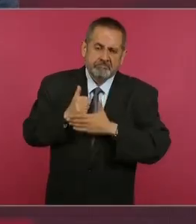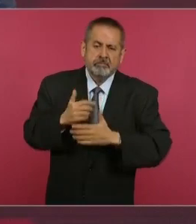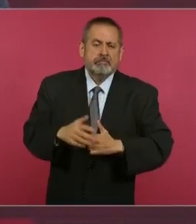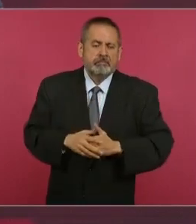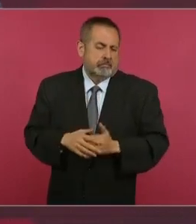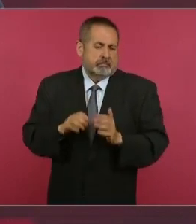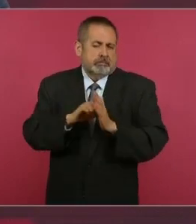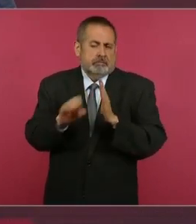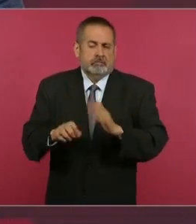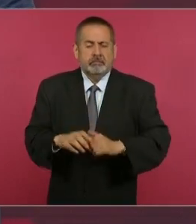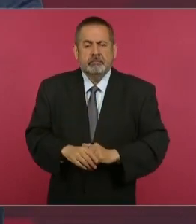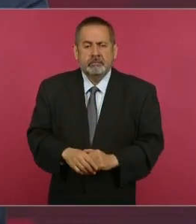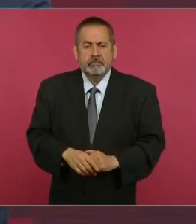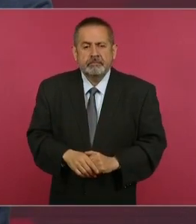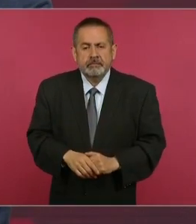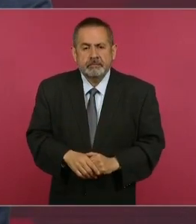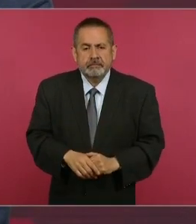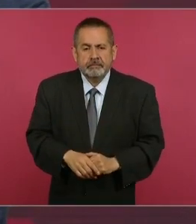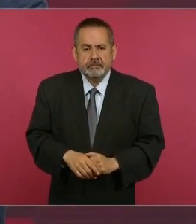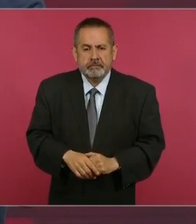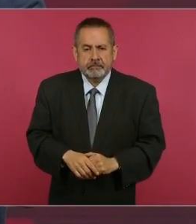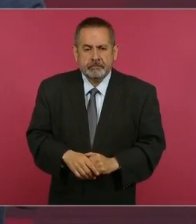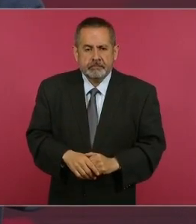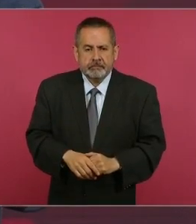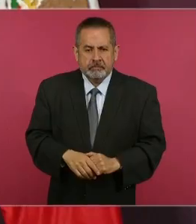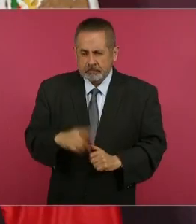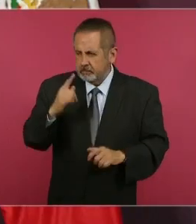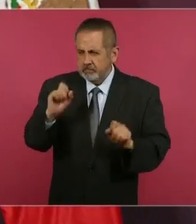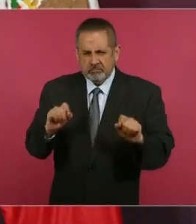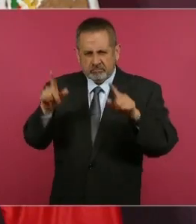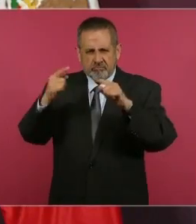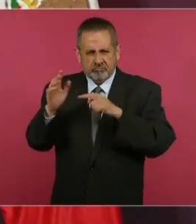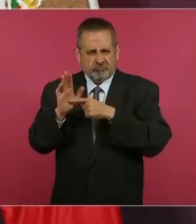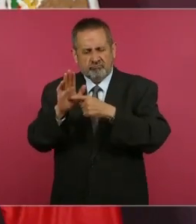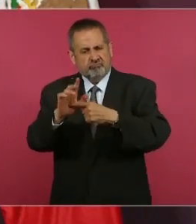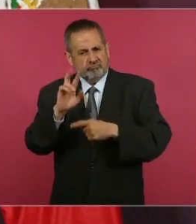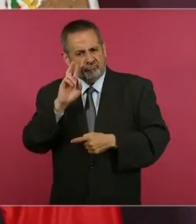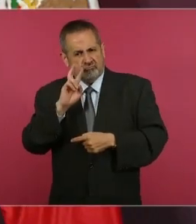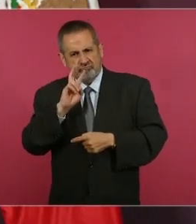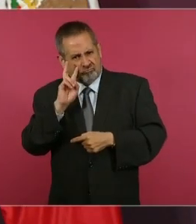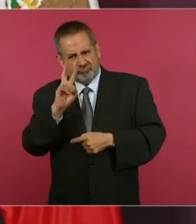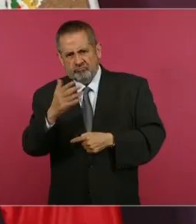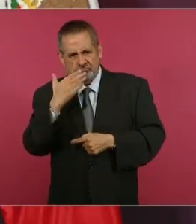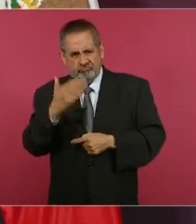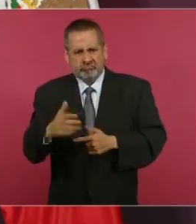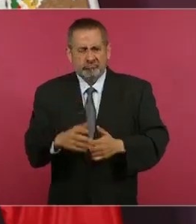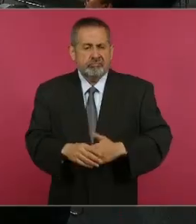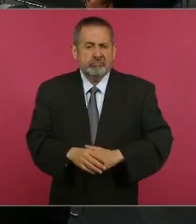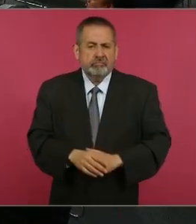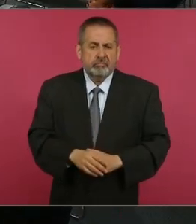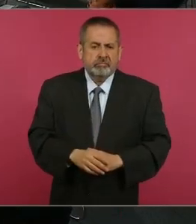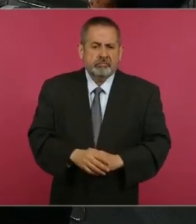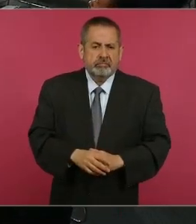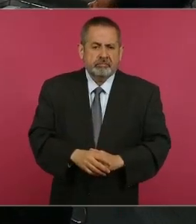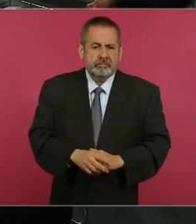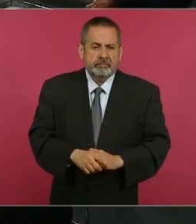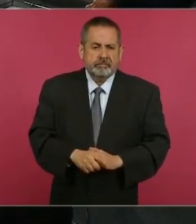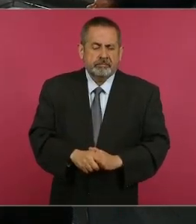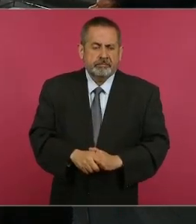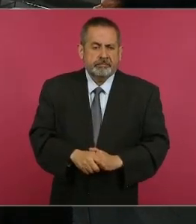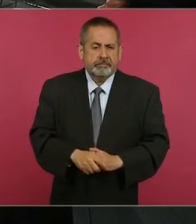Por poner un ejemplo. Ahora van a ver los resultados. O sea, me acuerdo